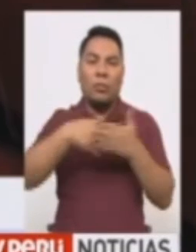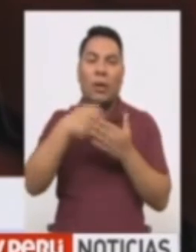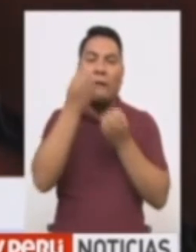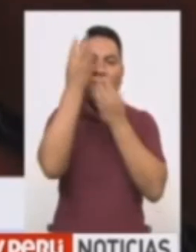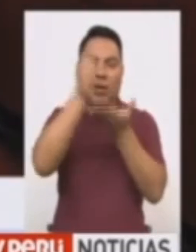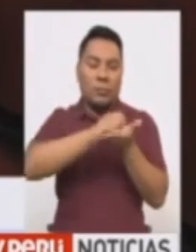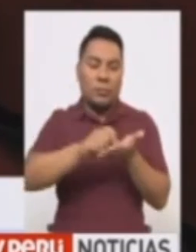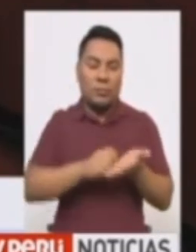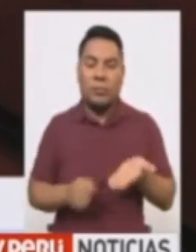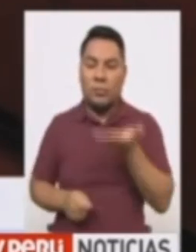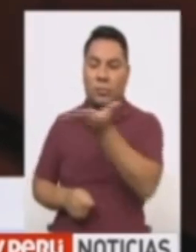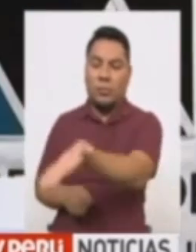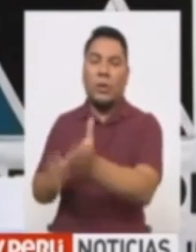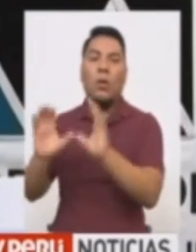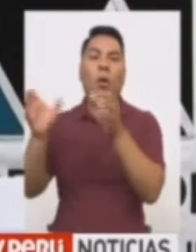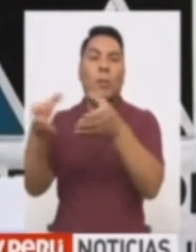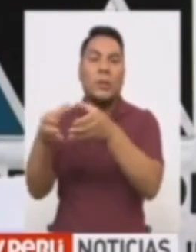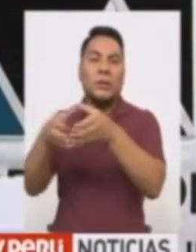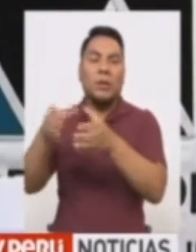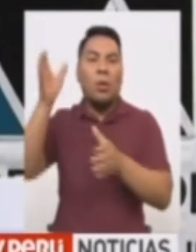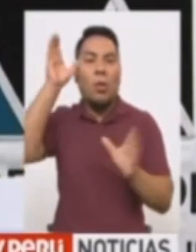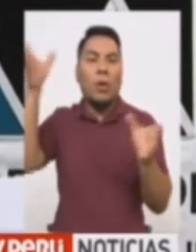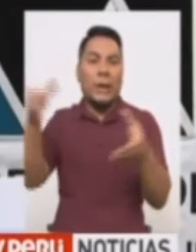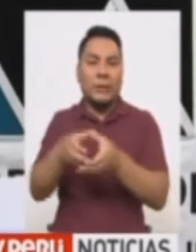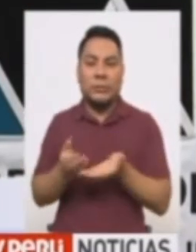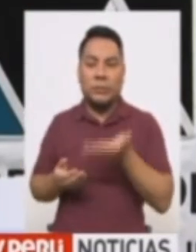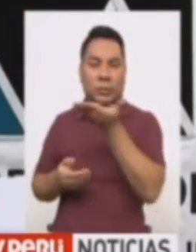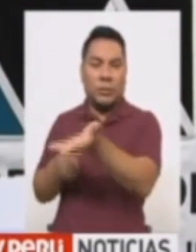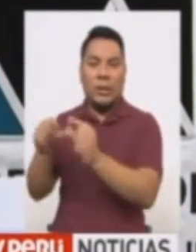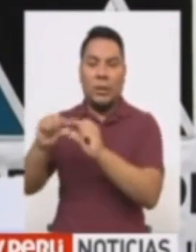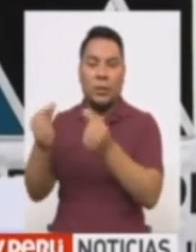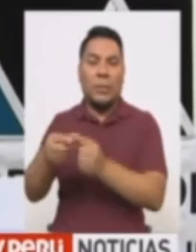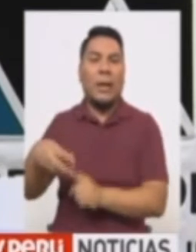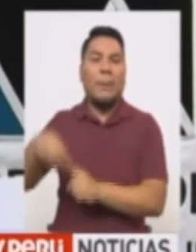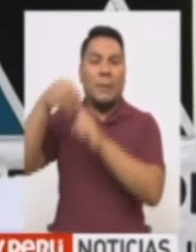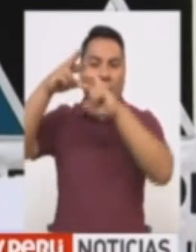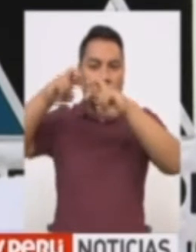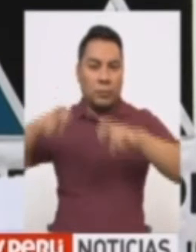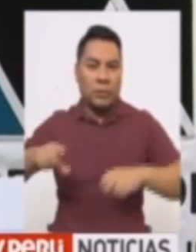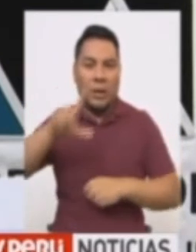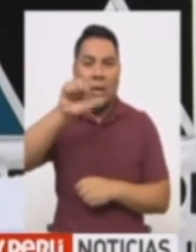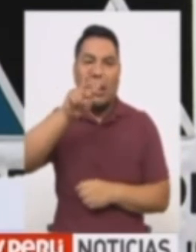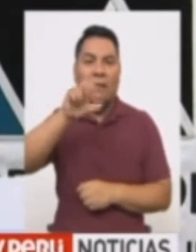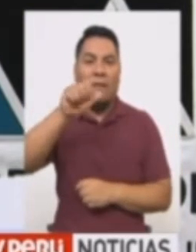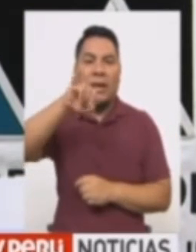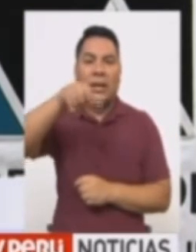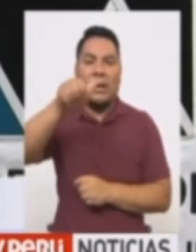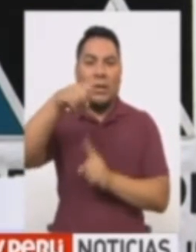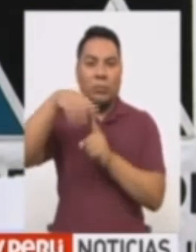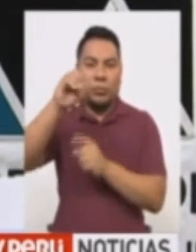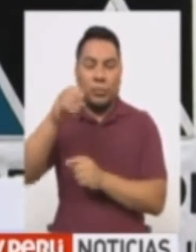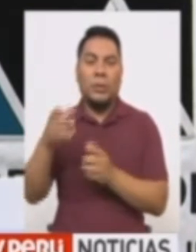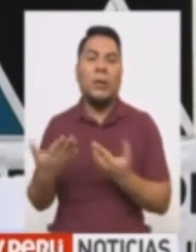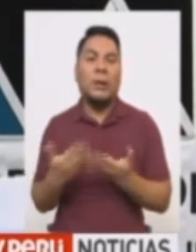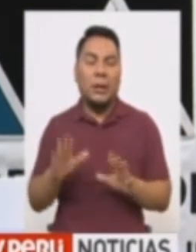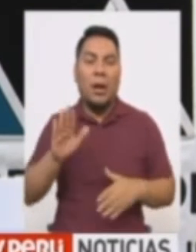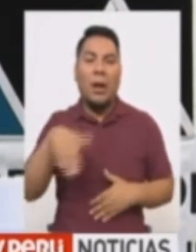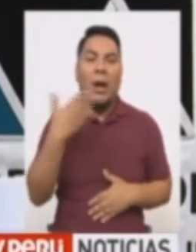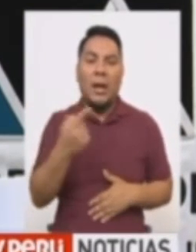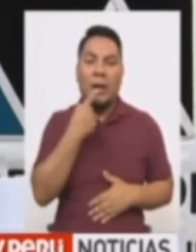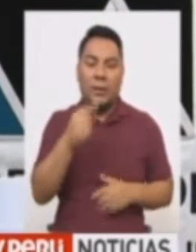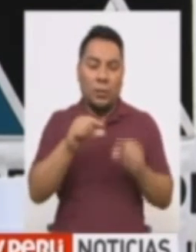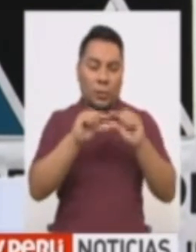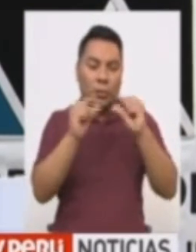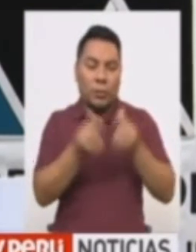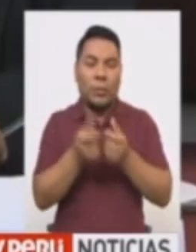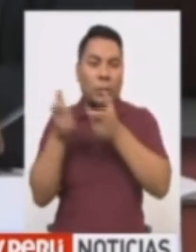Comisión Lavallato del Congreso. Sobre la obra Vía Parque Rímac, que presenta daños en su infraestructura, indicó que hay un grupo de auditores